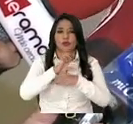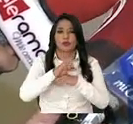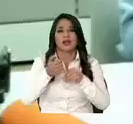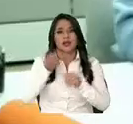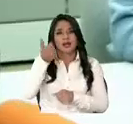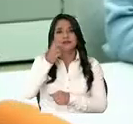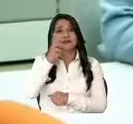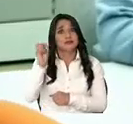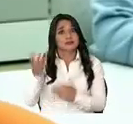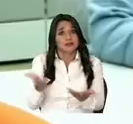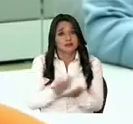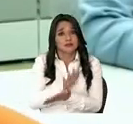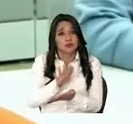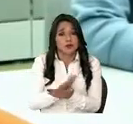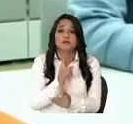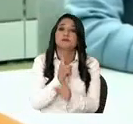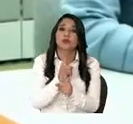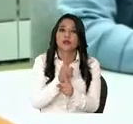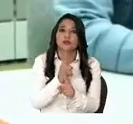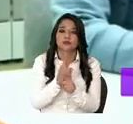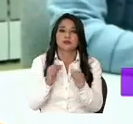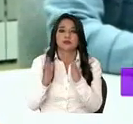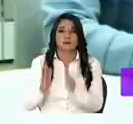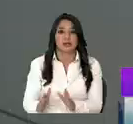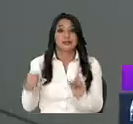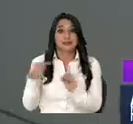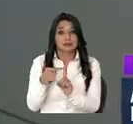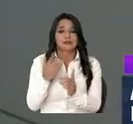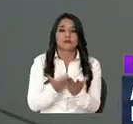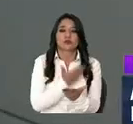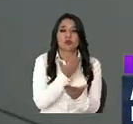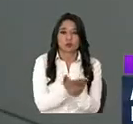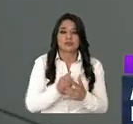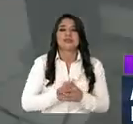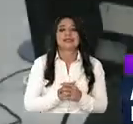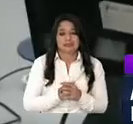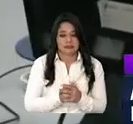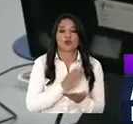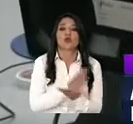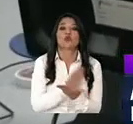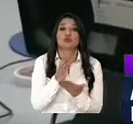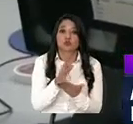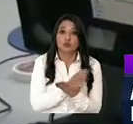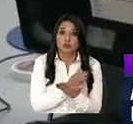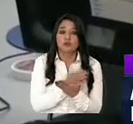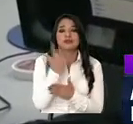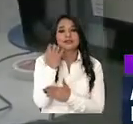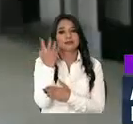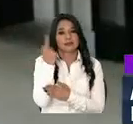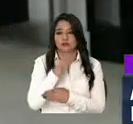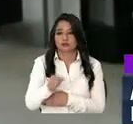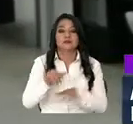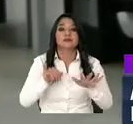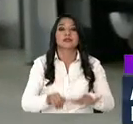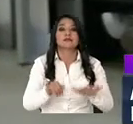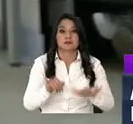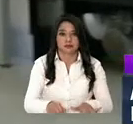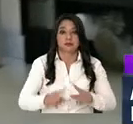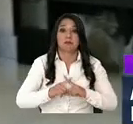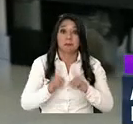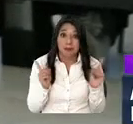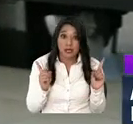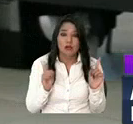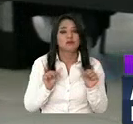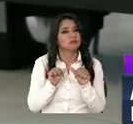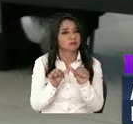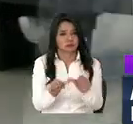600 escuelas. Es por eso que legisladores como Ana Belén Marín impulsan que se amplíe los cursos de conducción de 15 días a 6 meses y que